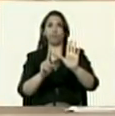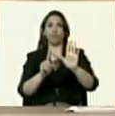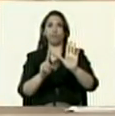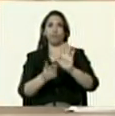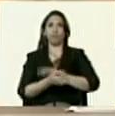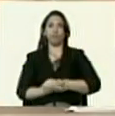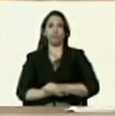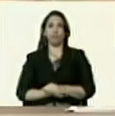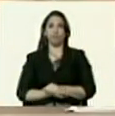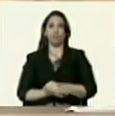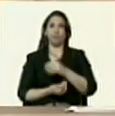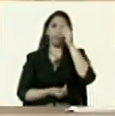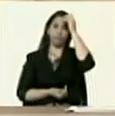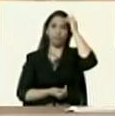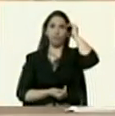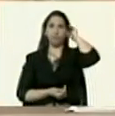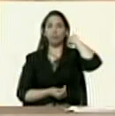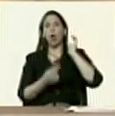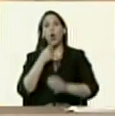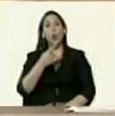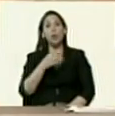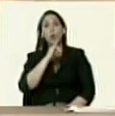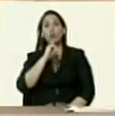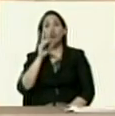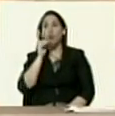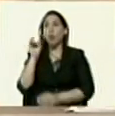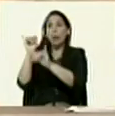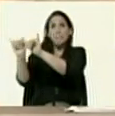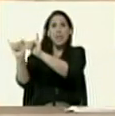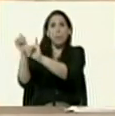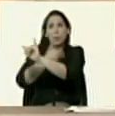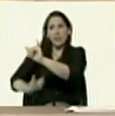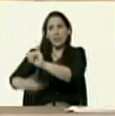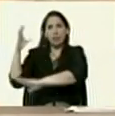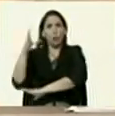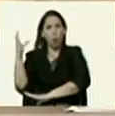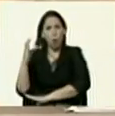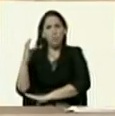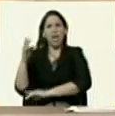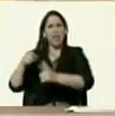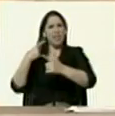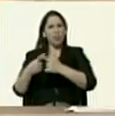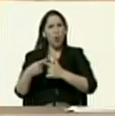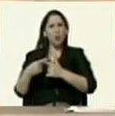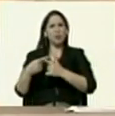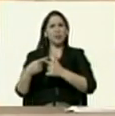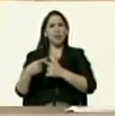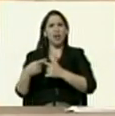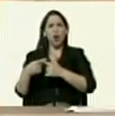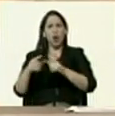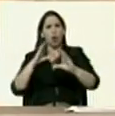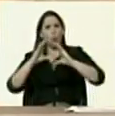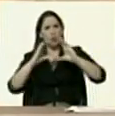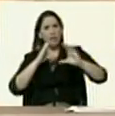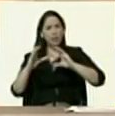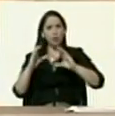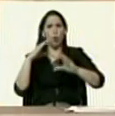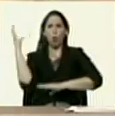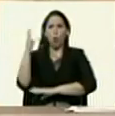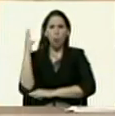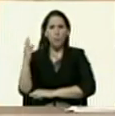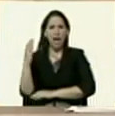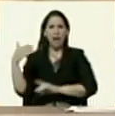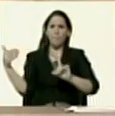No. Lo dijo Duque. Y lo desmintieron los medios de comunicación colombianos que nos